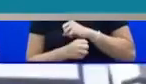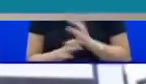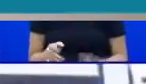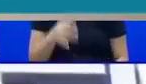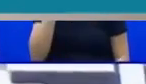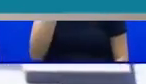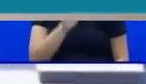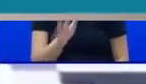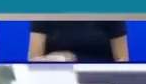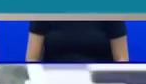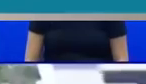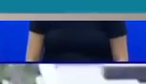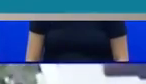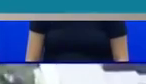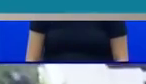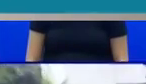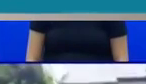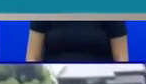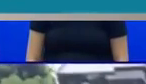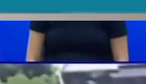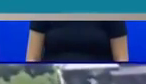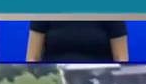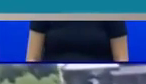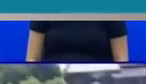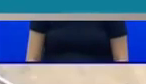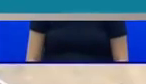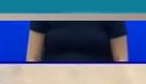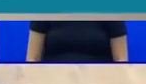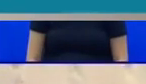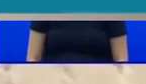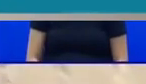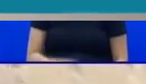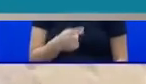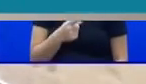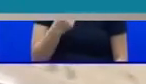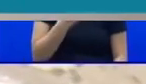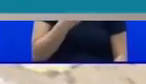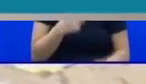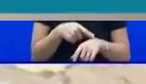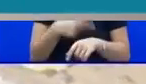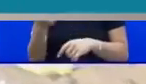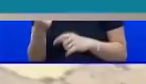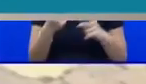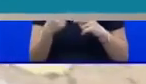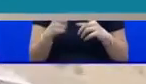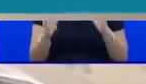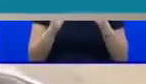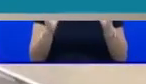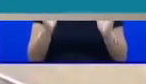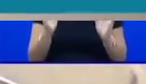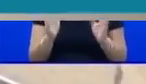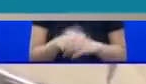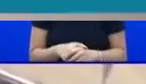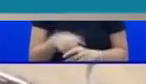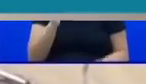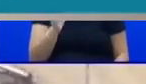continúan bajo un intenso sol, porque además, Ricardo, tienen que soportar altas temperaturas. Dicen 35 grados a la